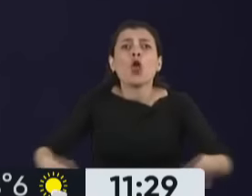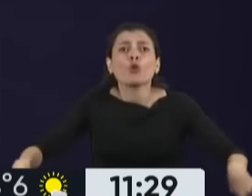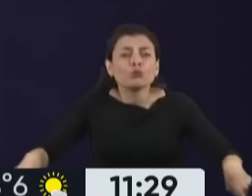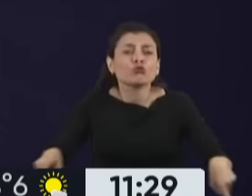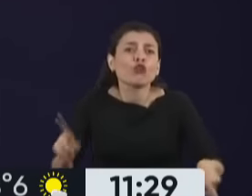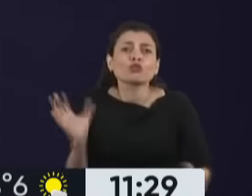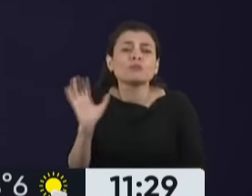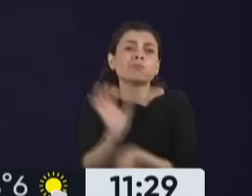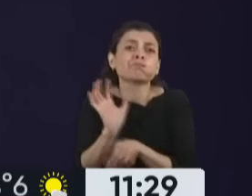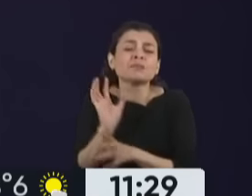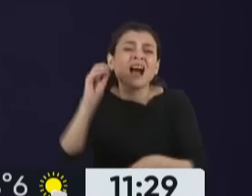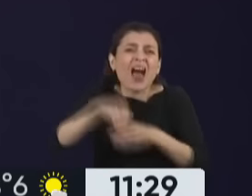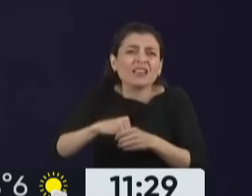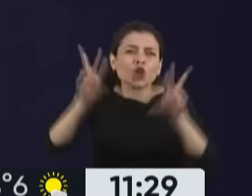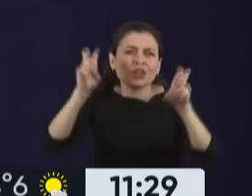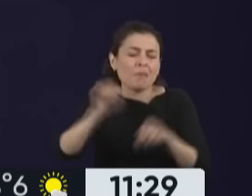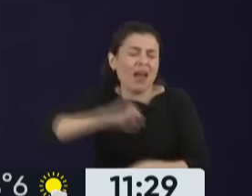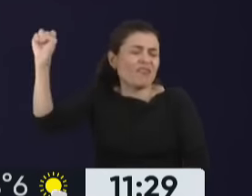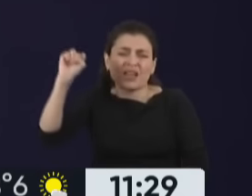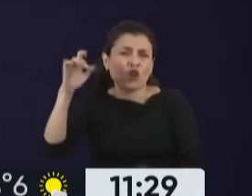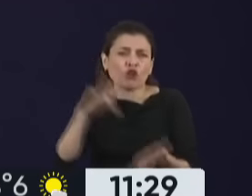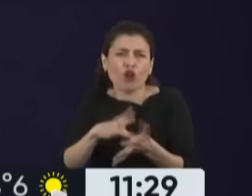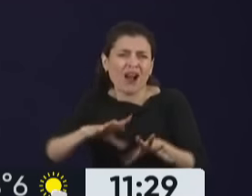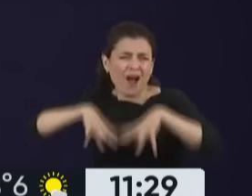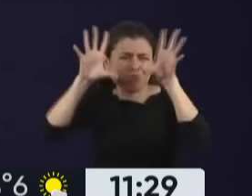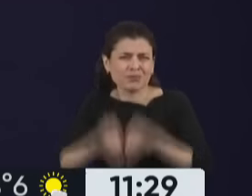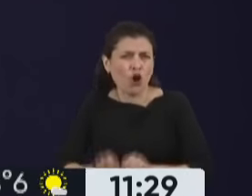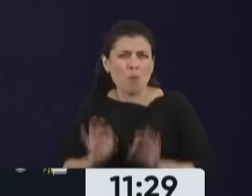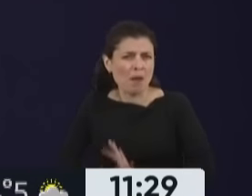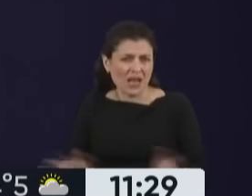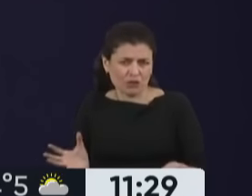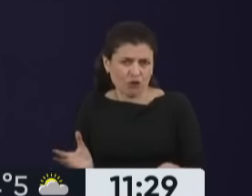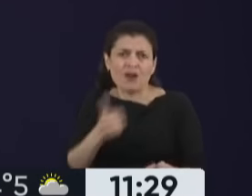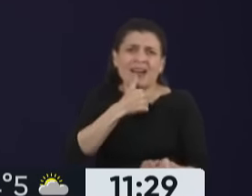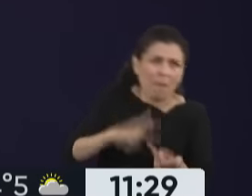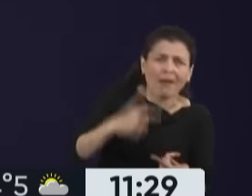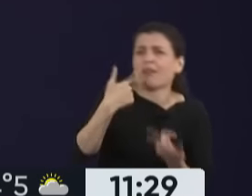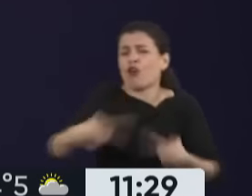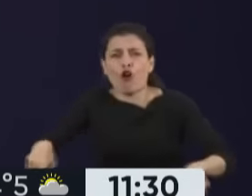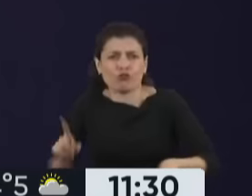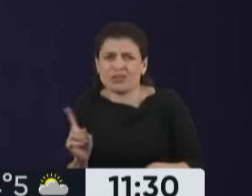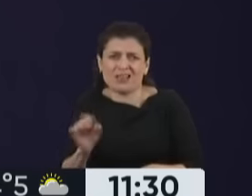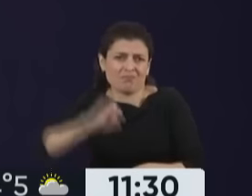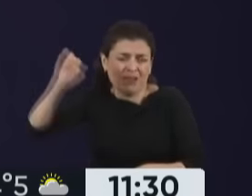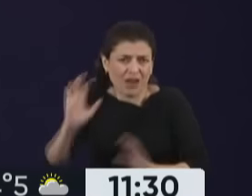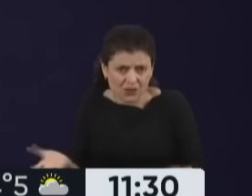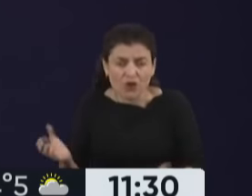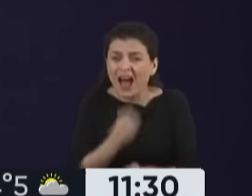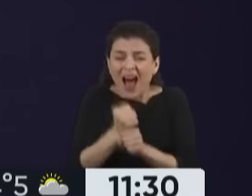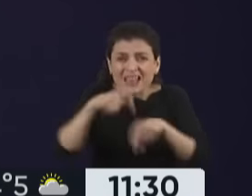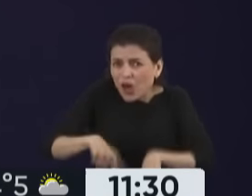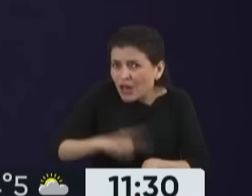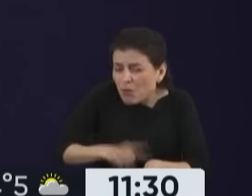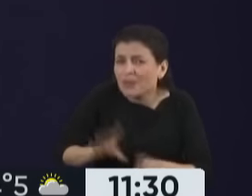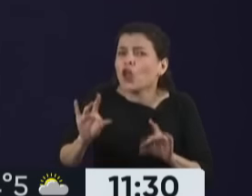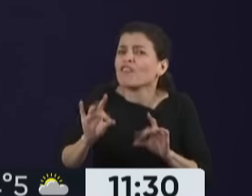inmersos en una cuestión inflacionaria que vivimos desde hace un tiempo y de la que acabamos de hablar, digamos que todavía estamos en números